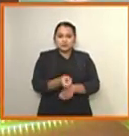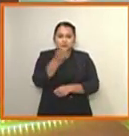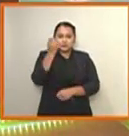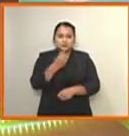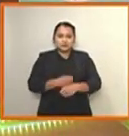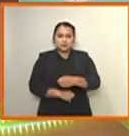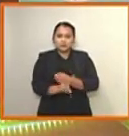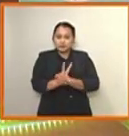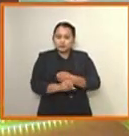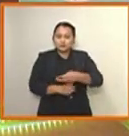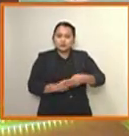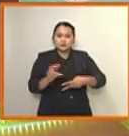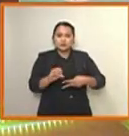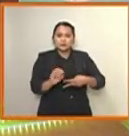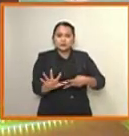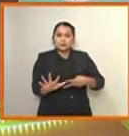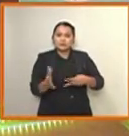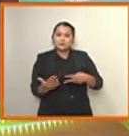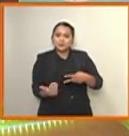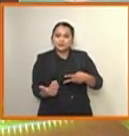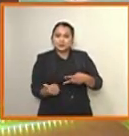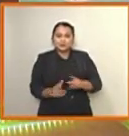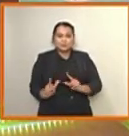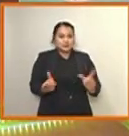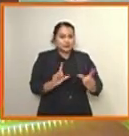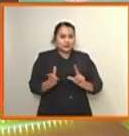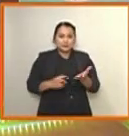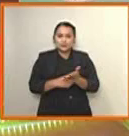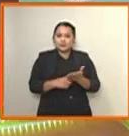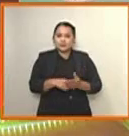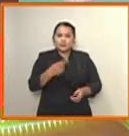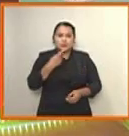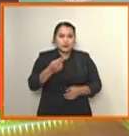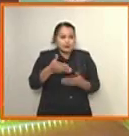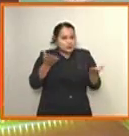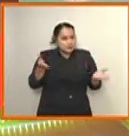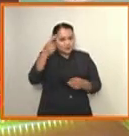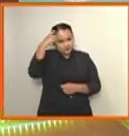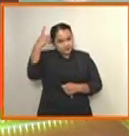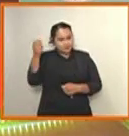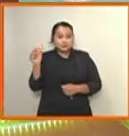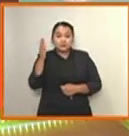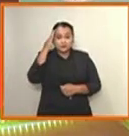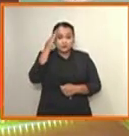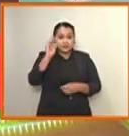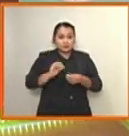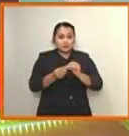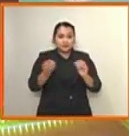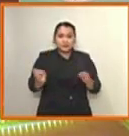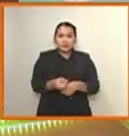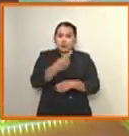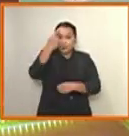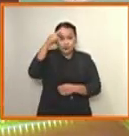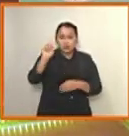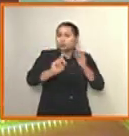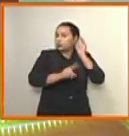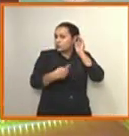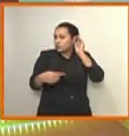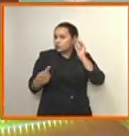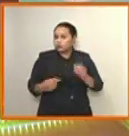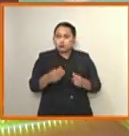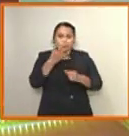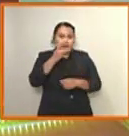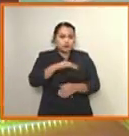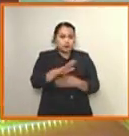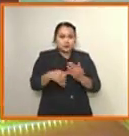ganadores, 05 y 15. Con tu boleto en mano, dime tú qué soñaste hoy porque conoceremos el número ganador para la diaria. Mucha suerte. Te recuerdo